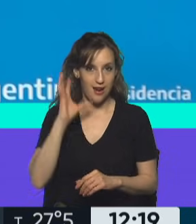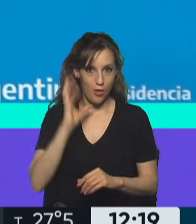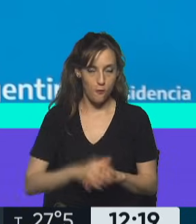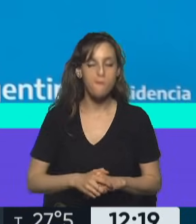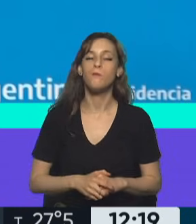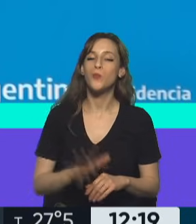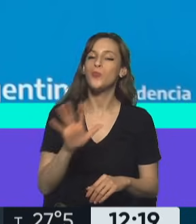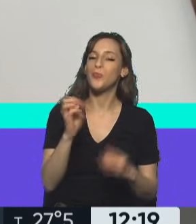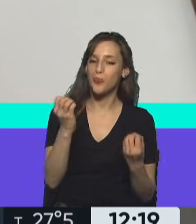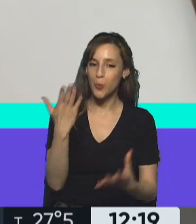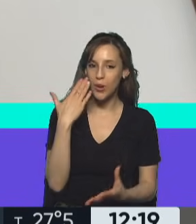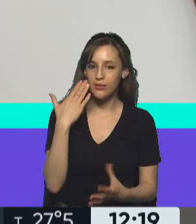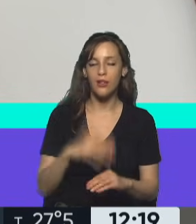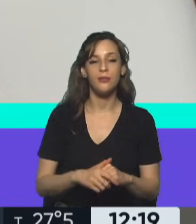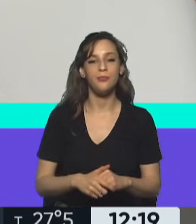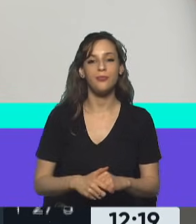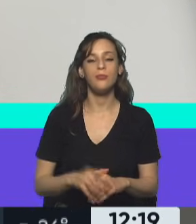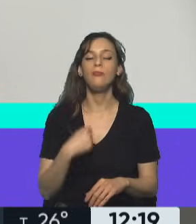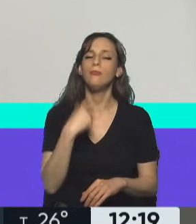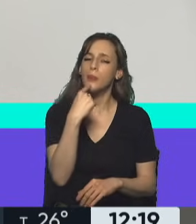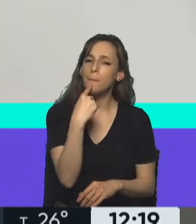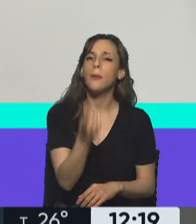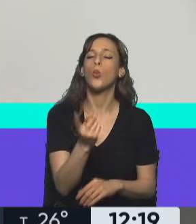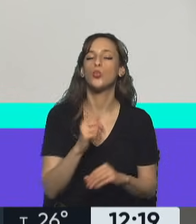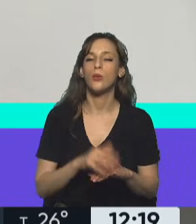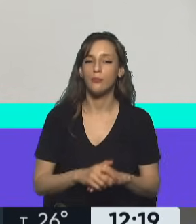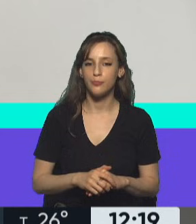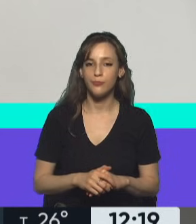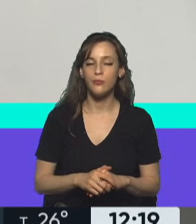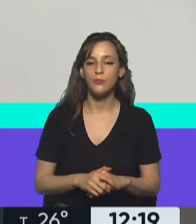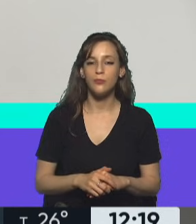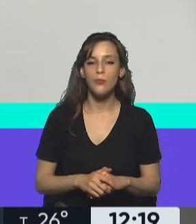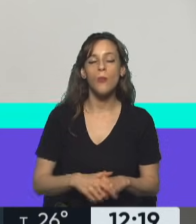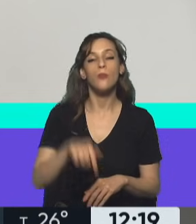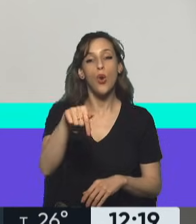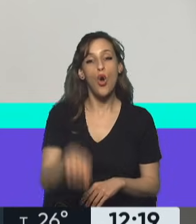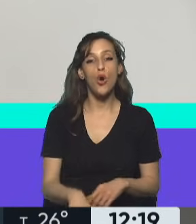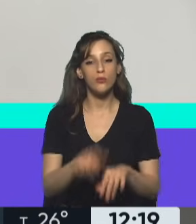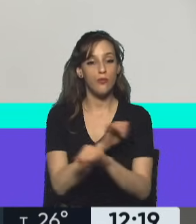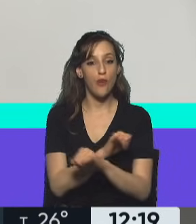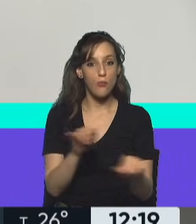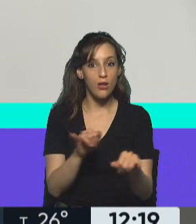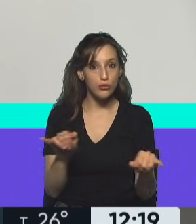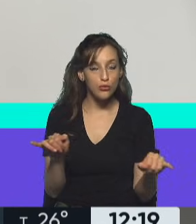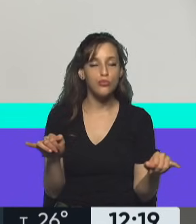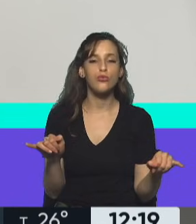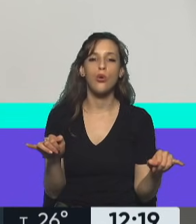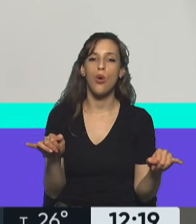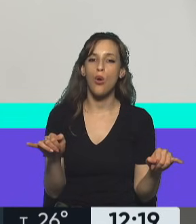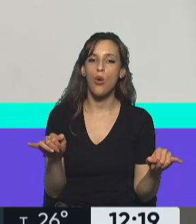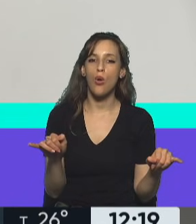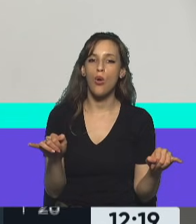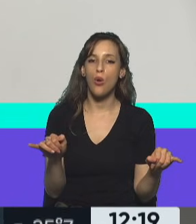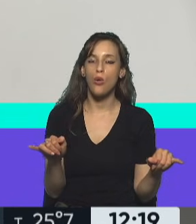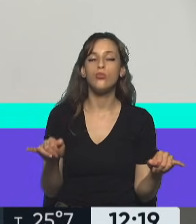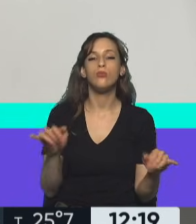tardes. Preguntarle, Gabriela Cerruti, hoy hubo una declaración, una información que está circulando acerca del